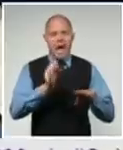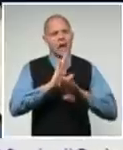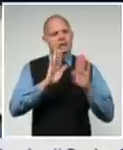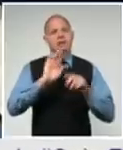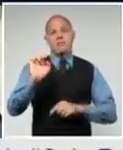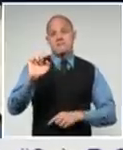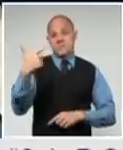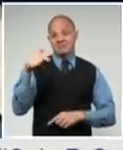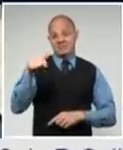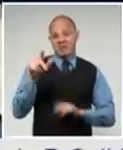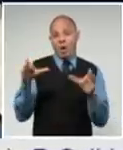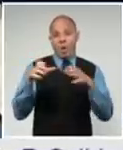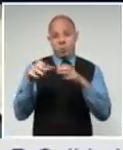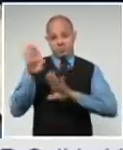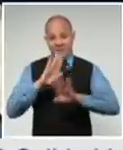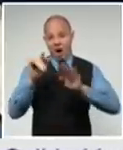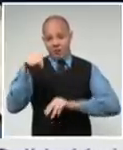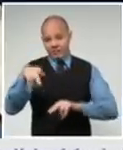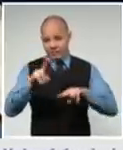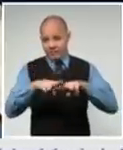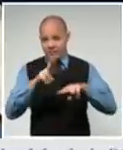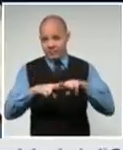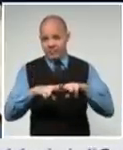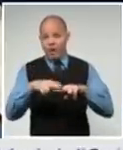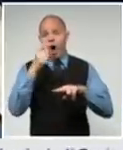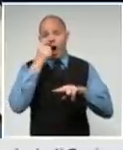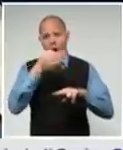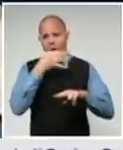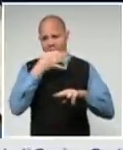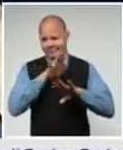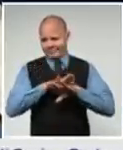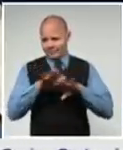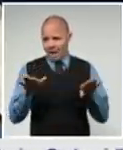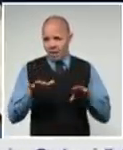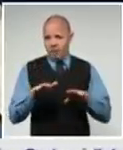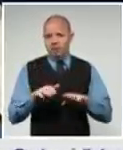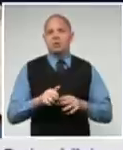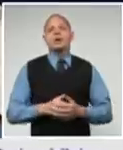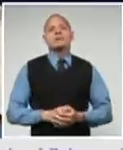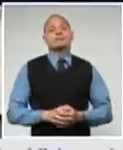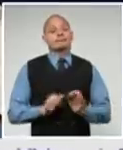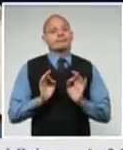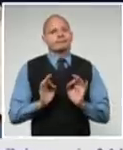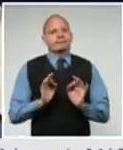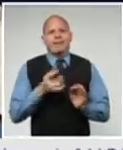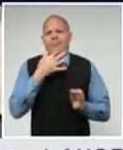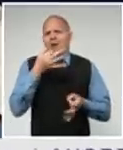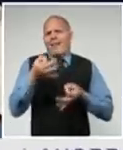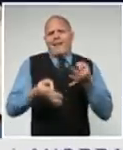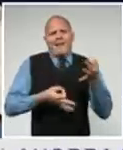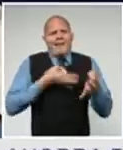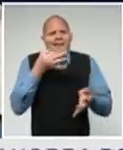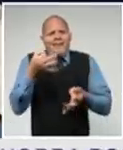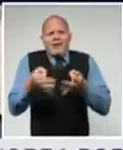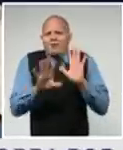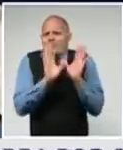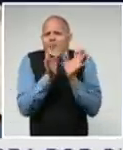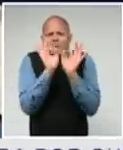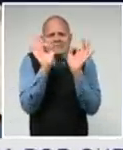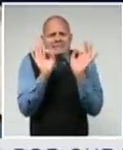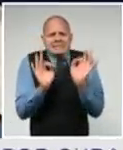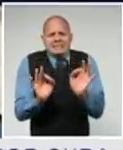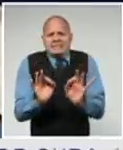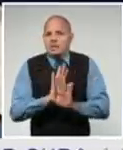de Defensa de La Habana, compañero Reinaldo García Zapata, una explicación bastante detallada de